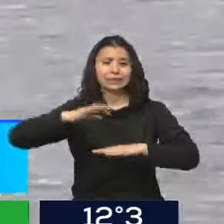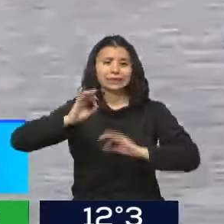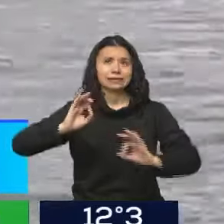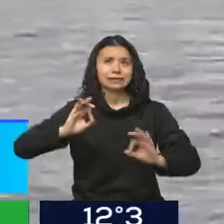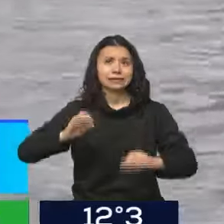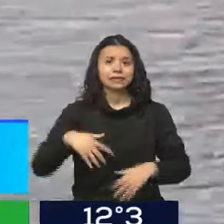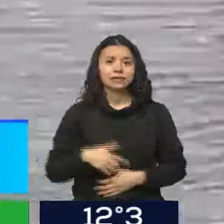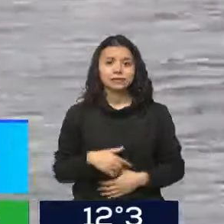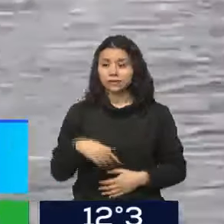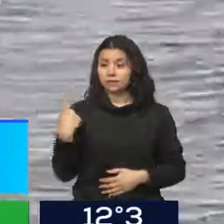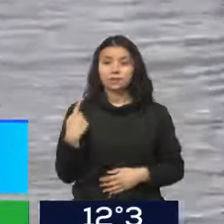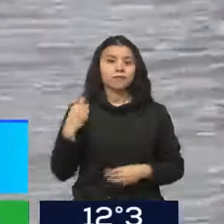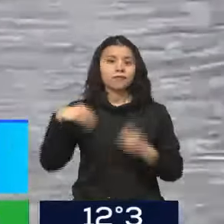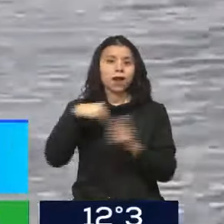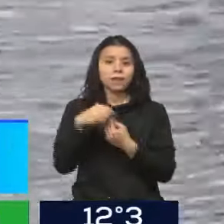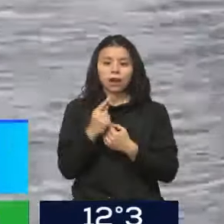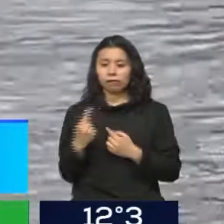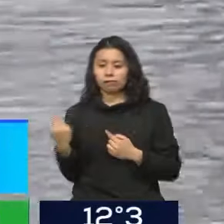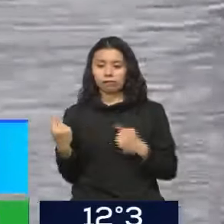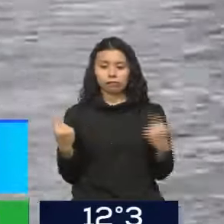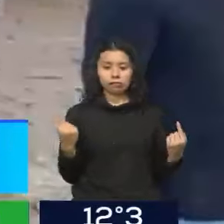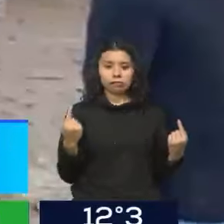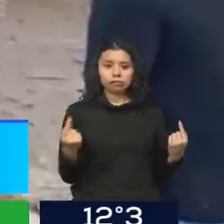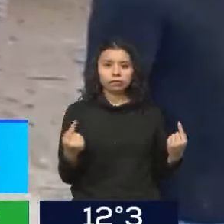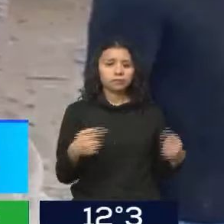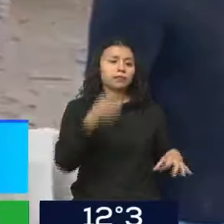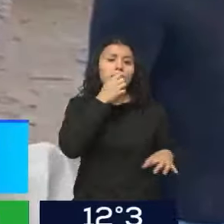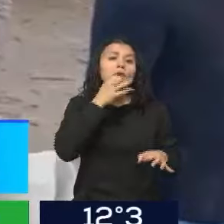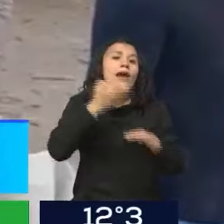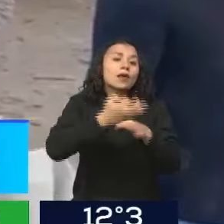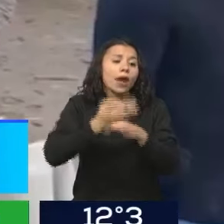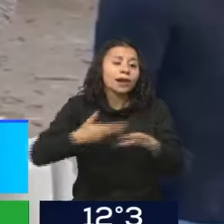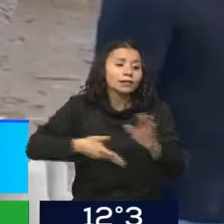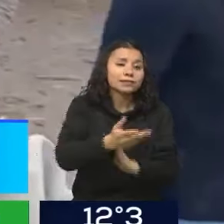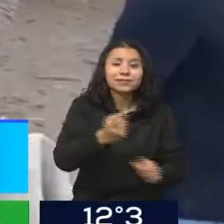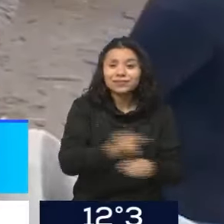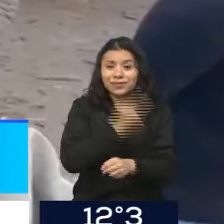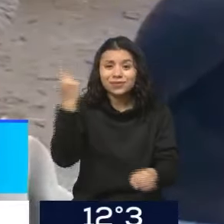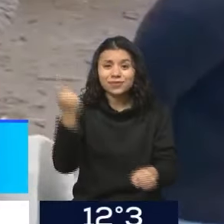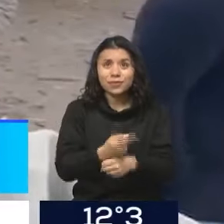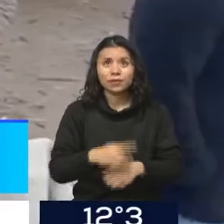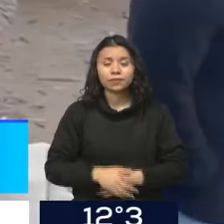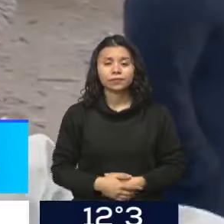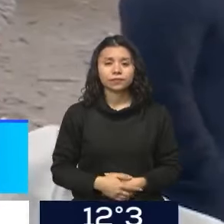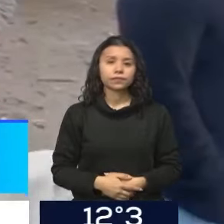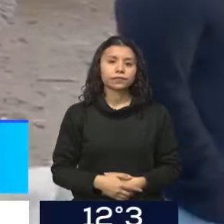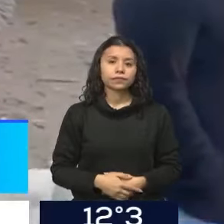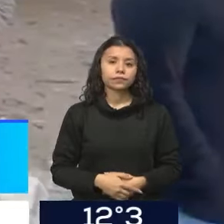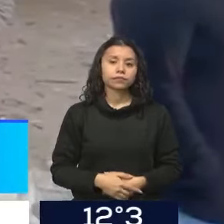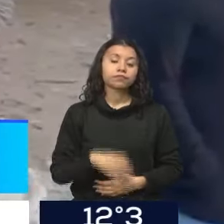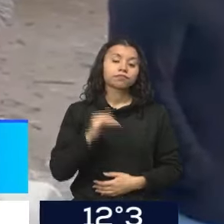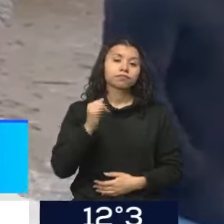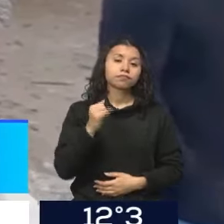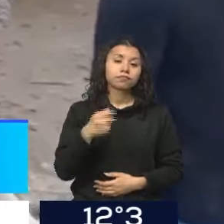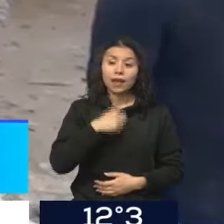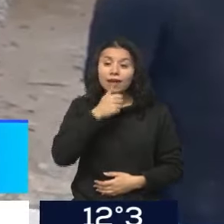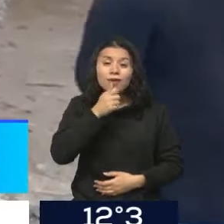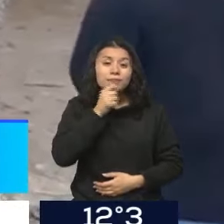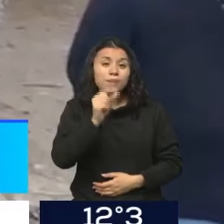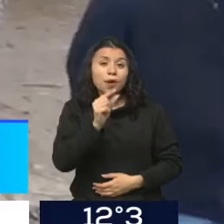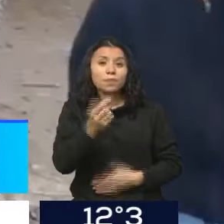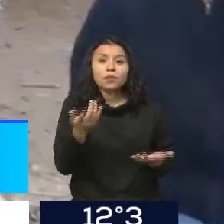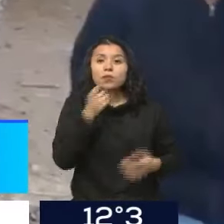los chicos se quedaron sin ir a la escuela. Actualmente hay poca agua, pero esta mañana cuando quisimos salir a llevar a los